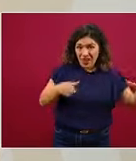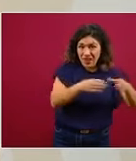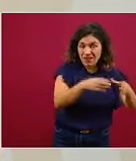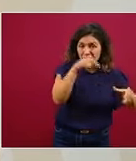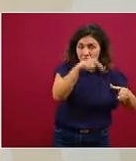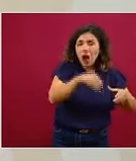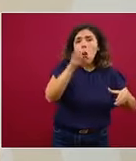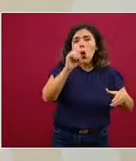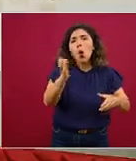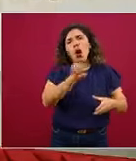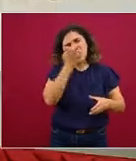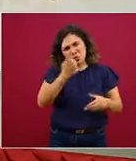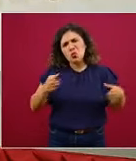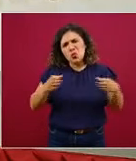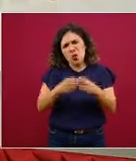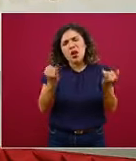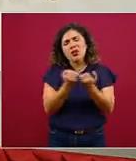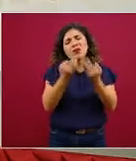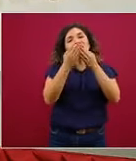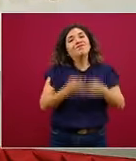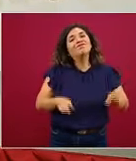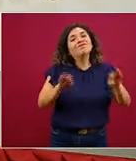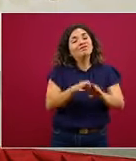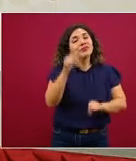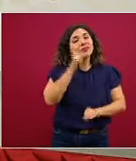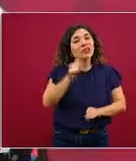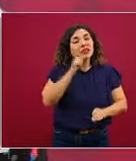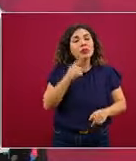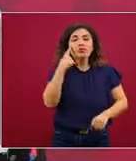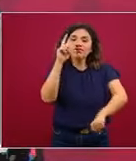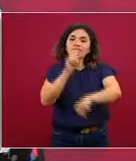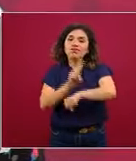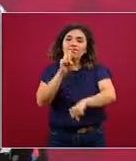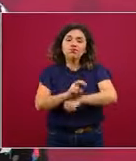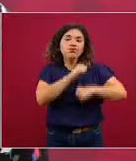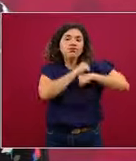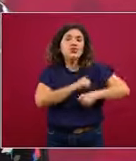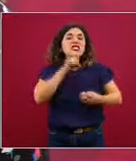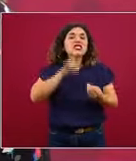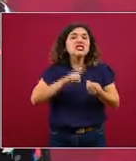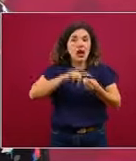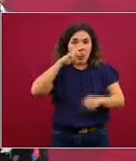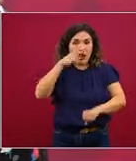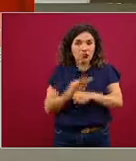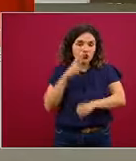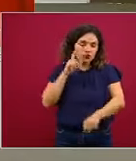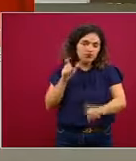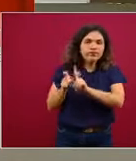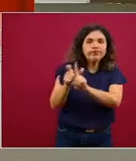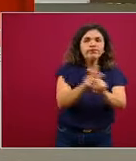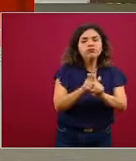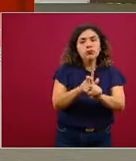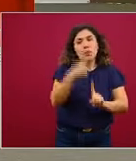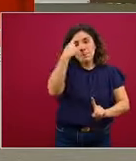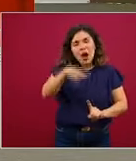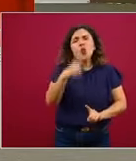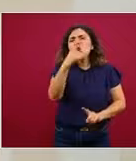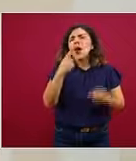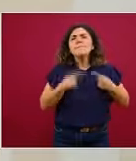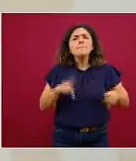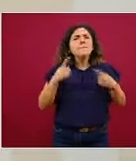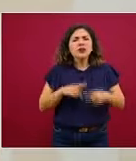de los centros escolares, es importante también promover supervisores o monitores, que es decir, alguien,